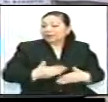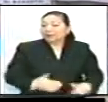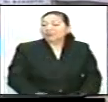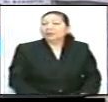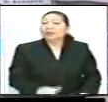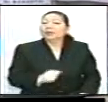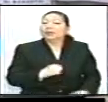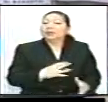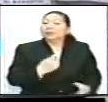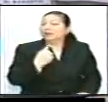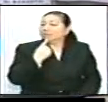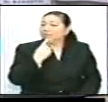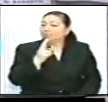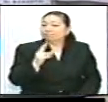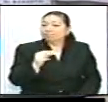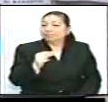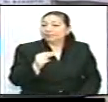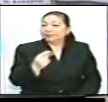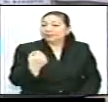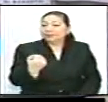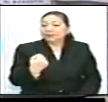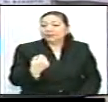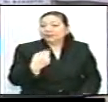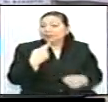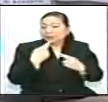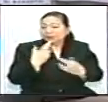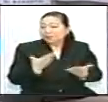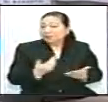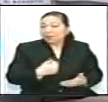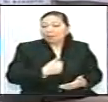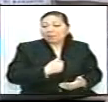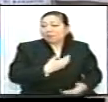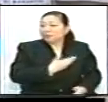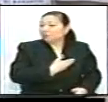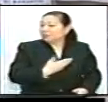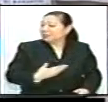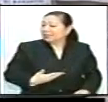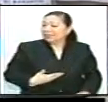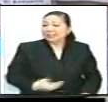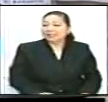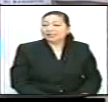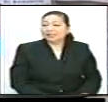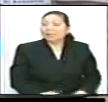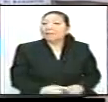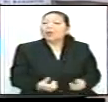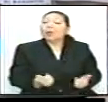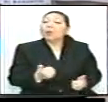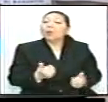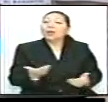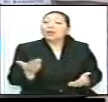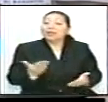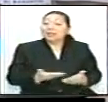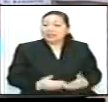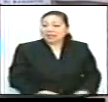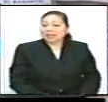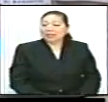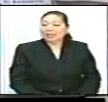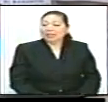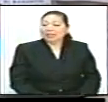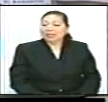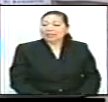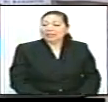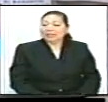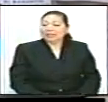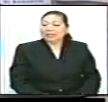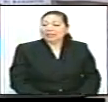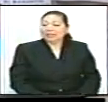yo quisiera que, y vuelvo a insistir, porque no nos va a responder esto, ni el propio presidente de la República, con Congreso, nosotros,